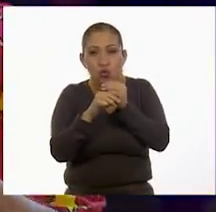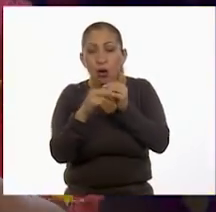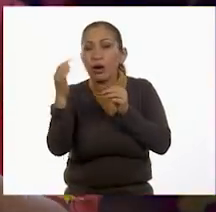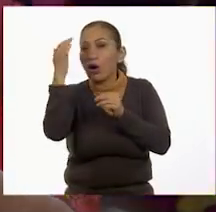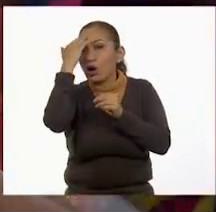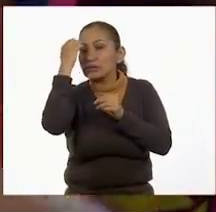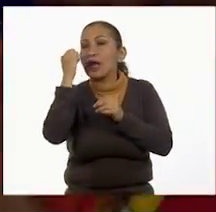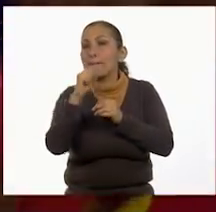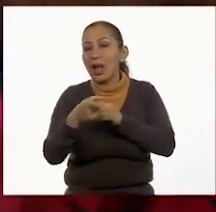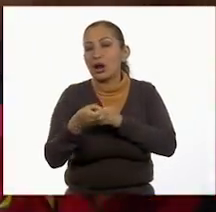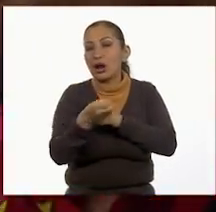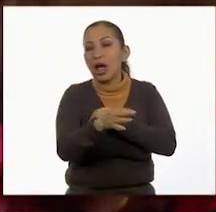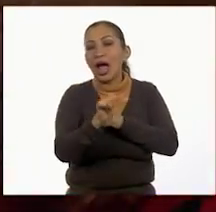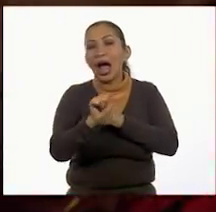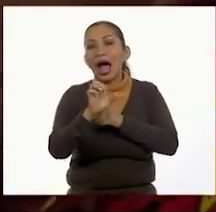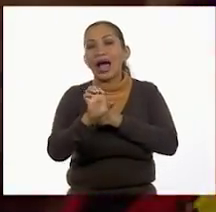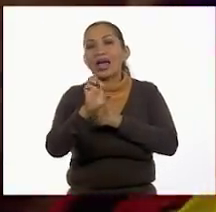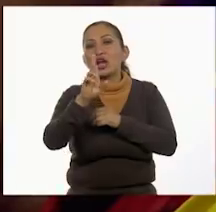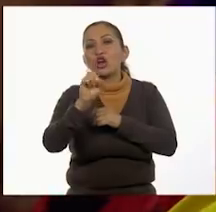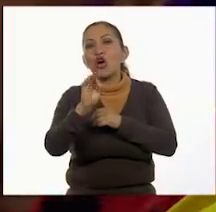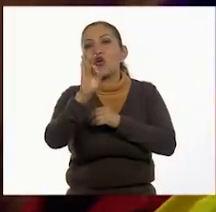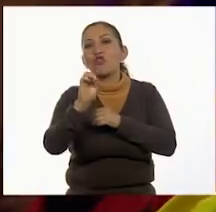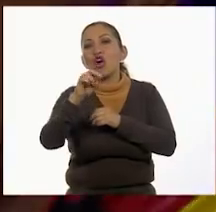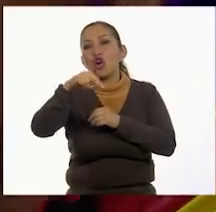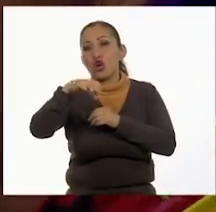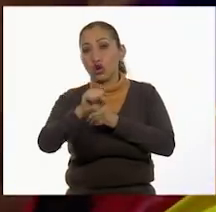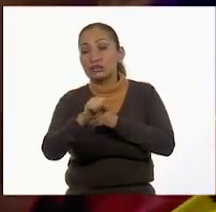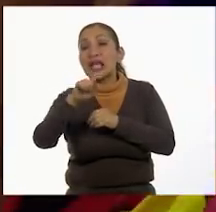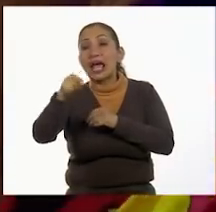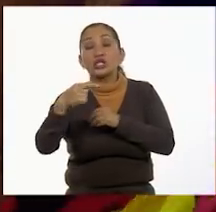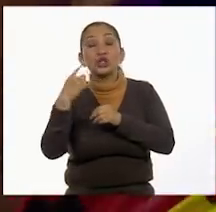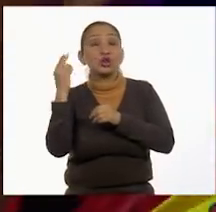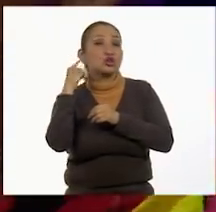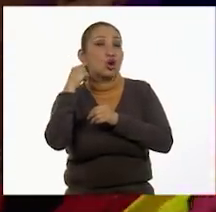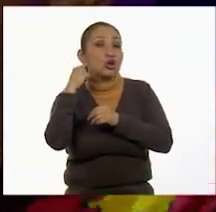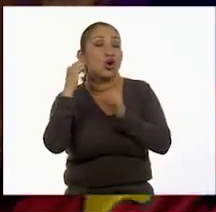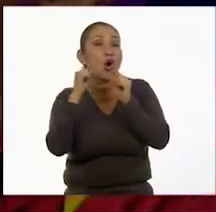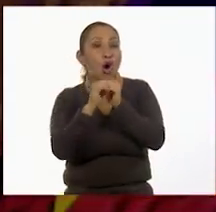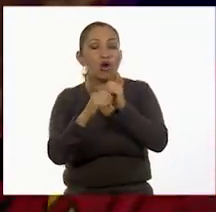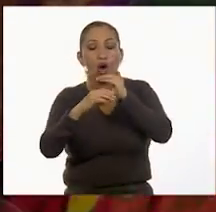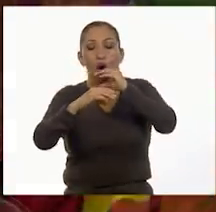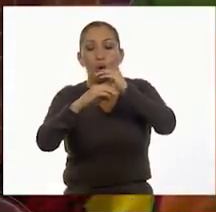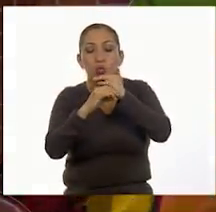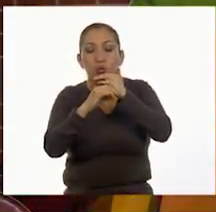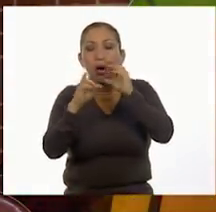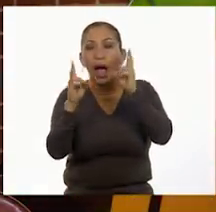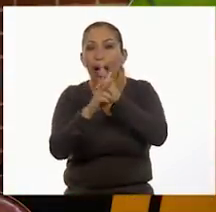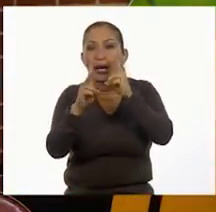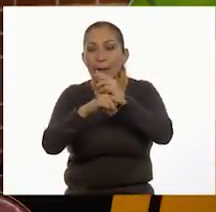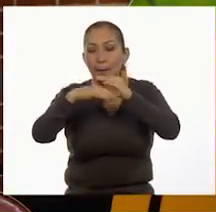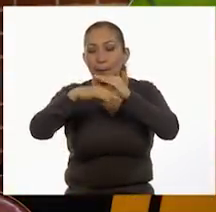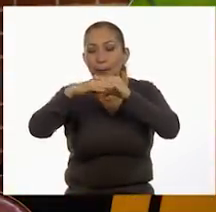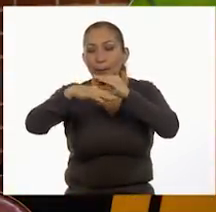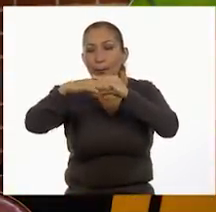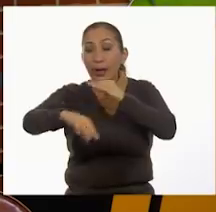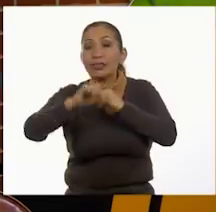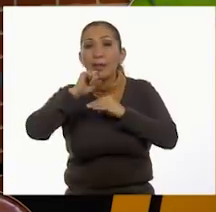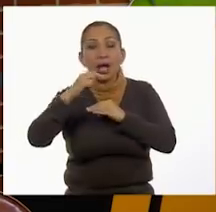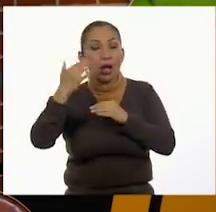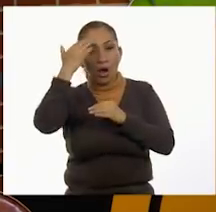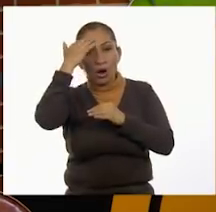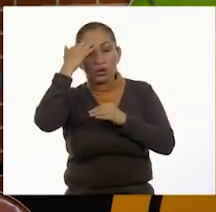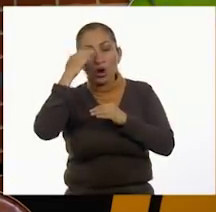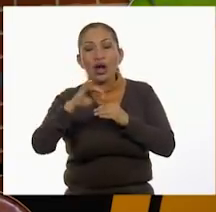les conoce también como aerófonos. Es decir, que suenan a partir de las vibraciones del aire. Y también se les conoce